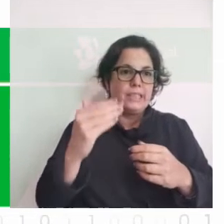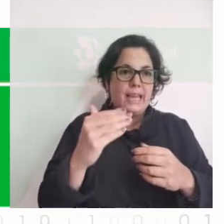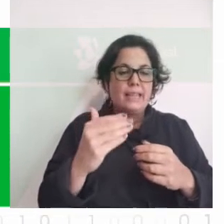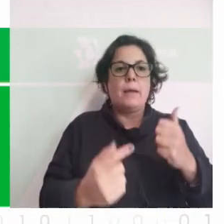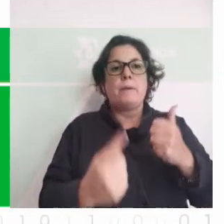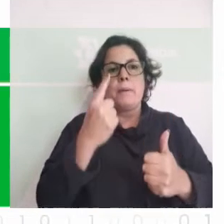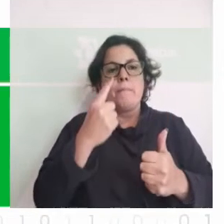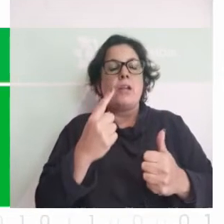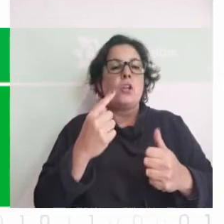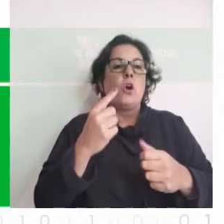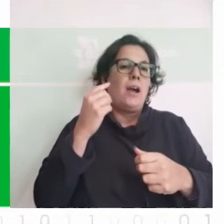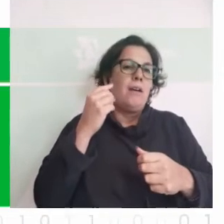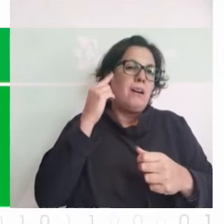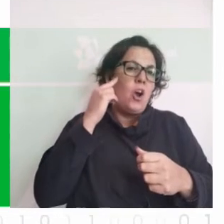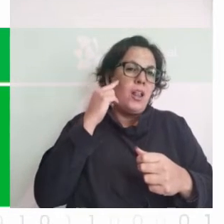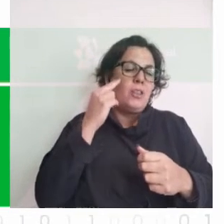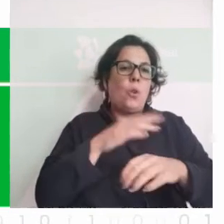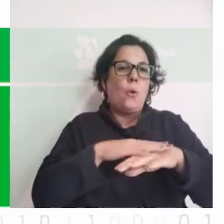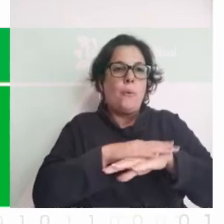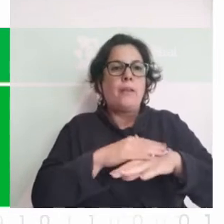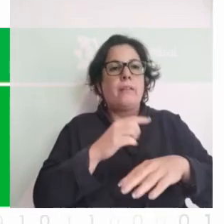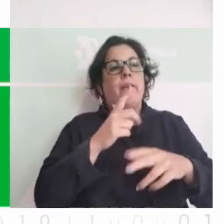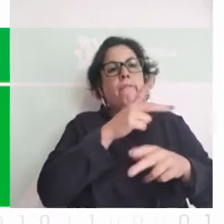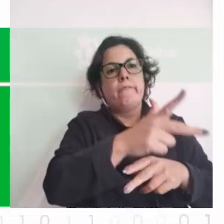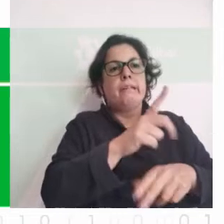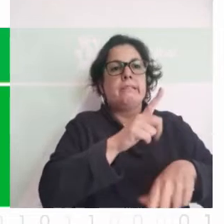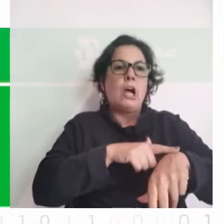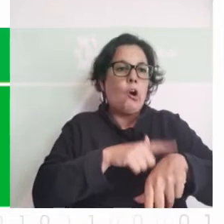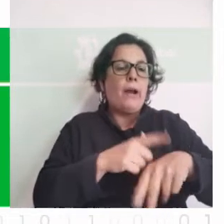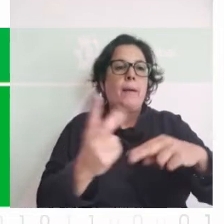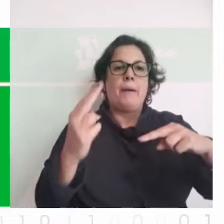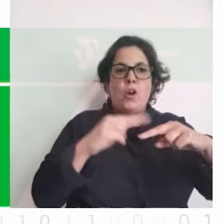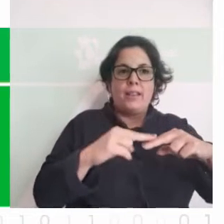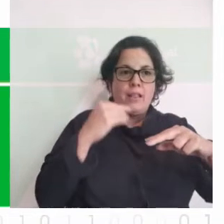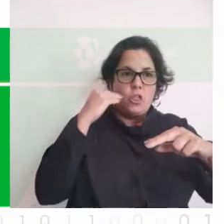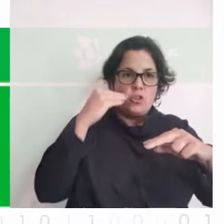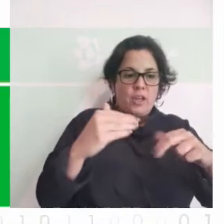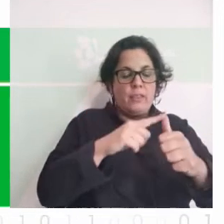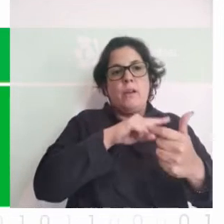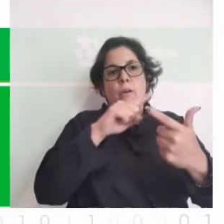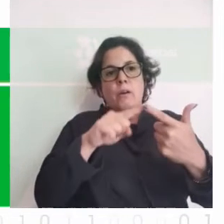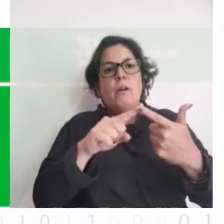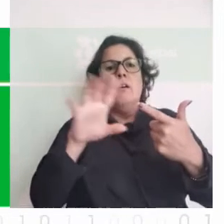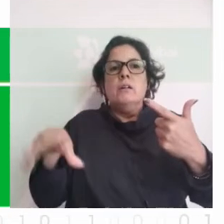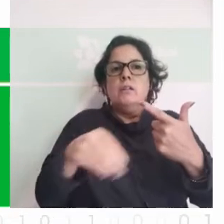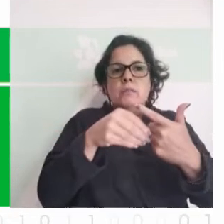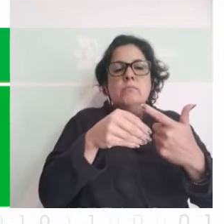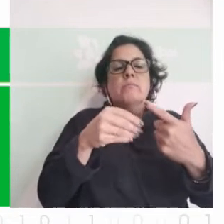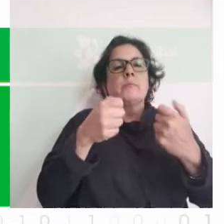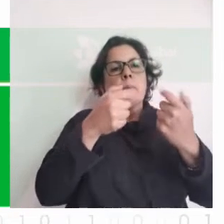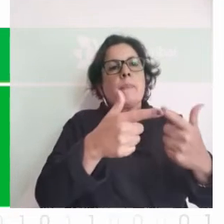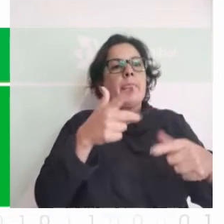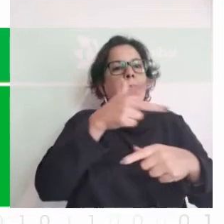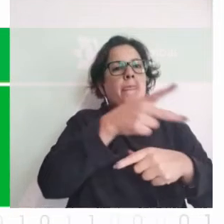era un recordatorio básico, donde le decíamos fecha, hora y enlace para conectarse a los docentes. El segundo, además de ofrecerle fecha y